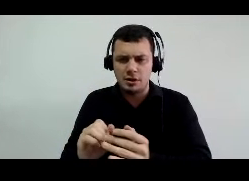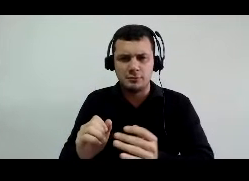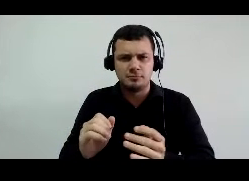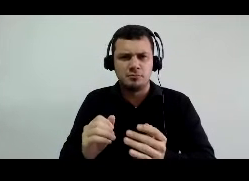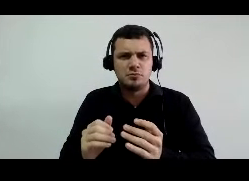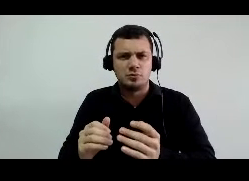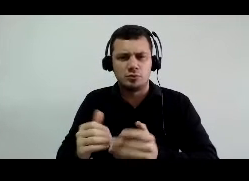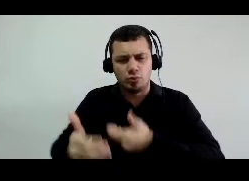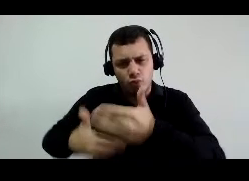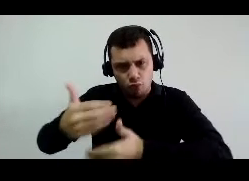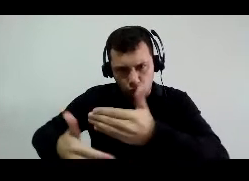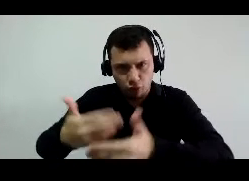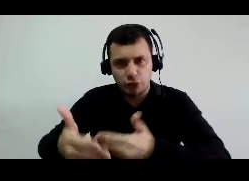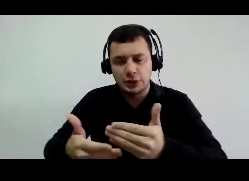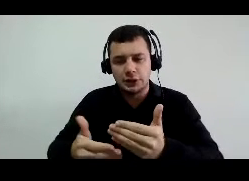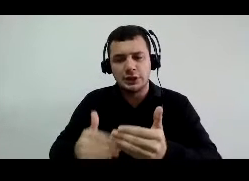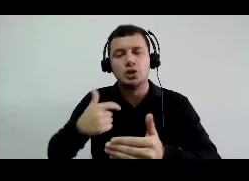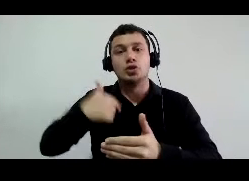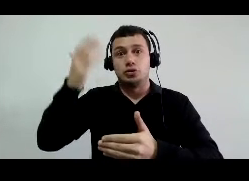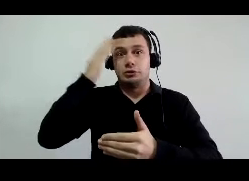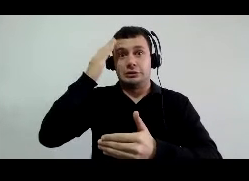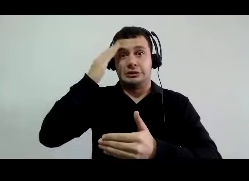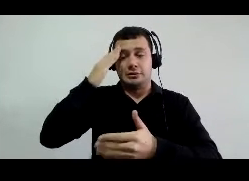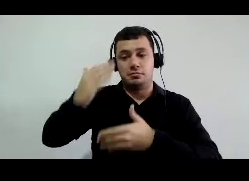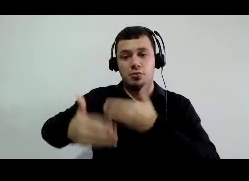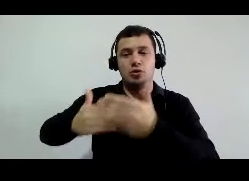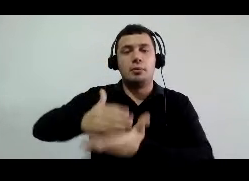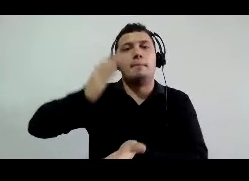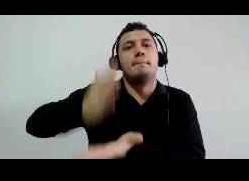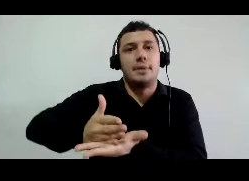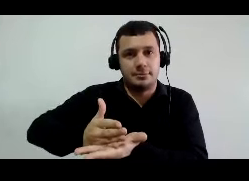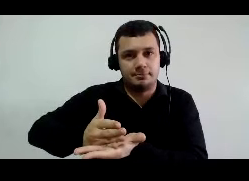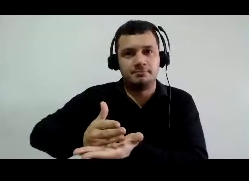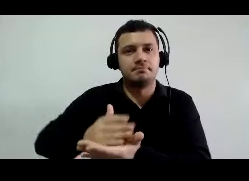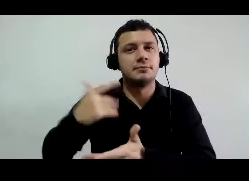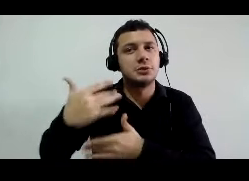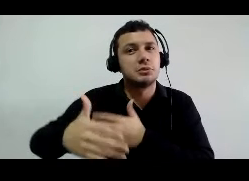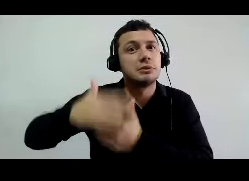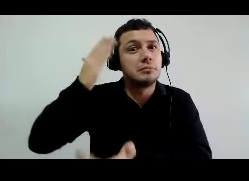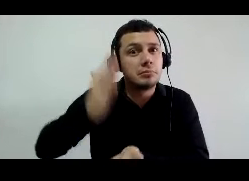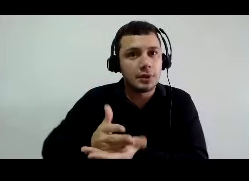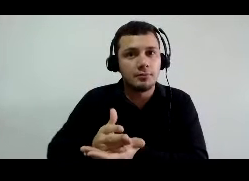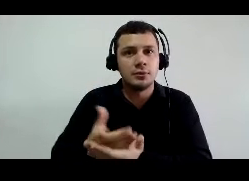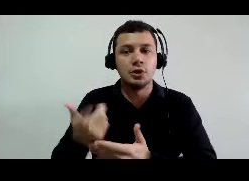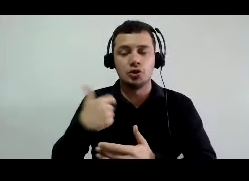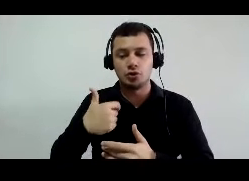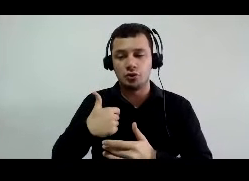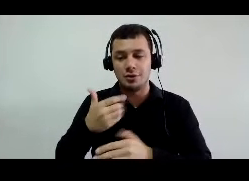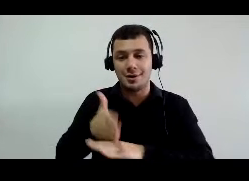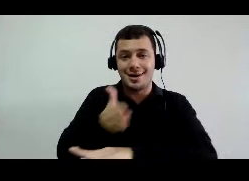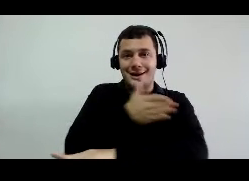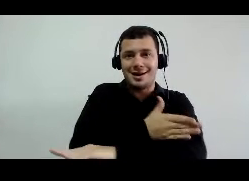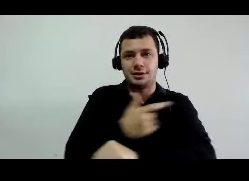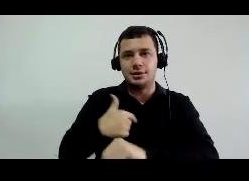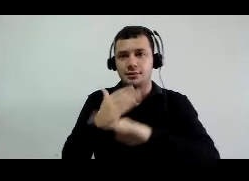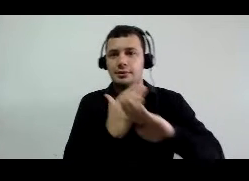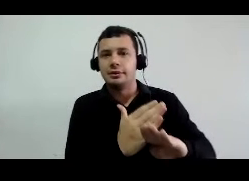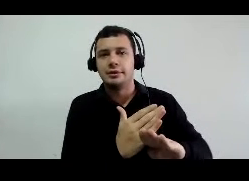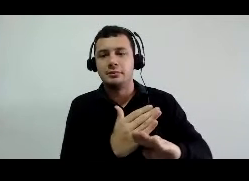condiciones que me puedan generar el riesgo, se me va a producir un evento adverso que yo pude prevenir.